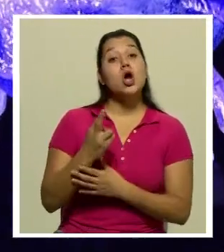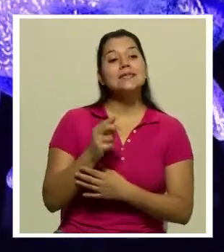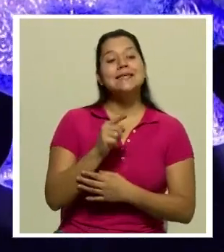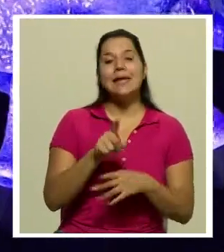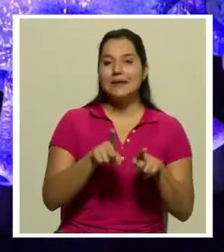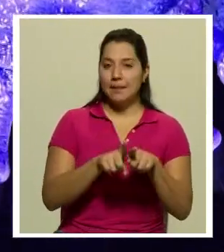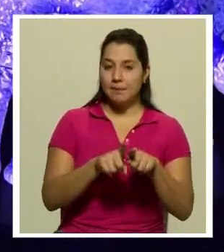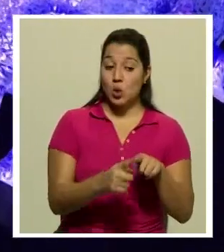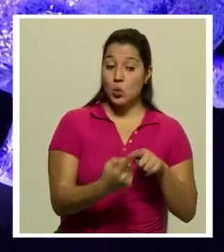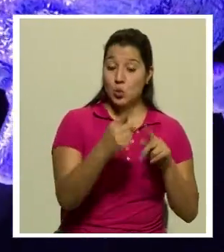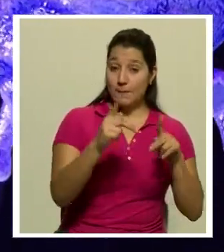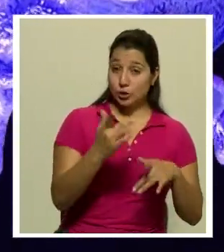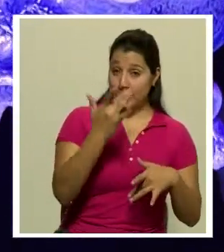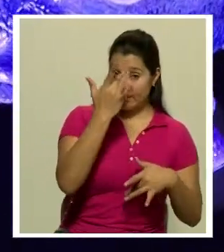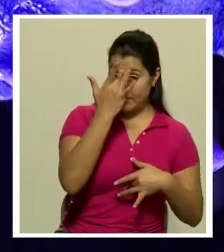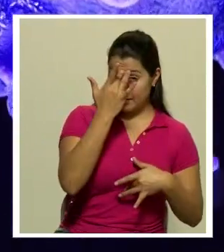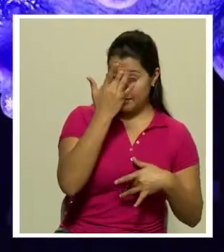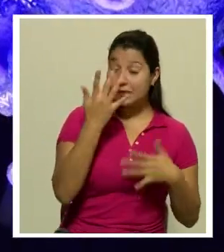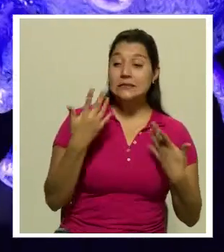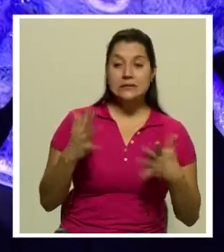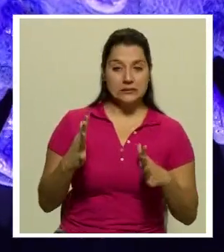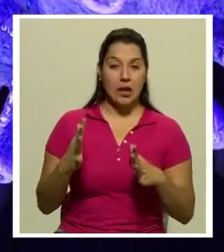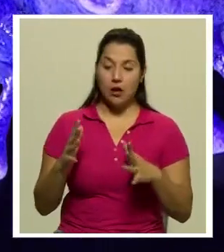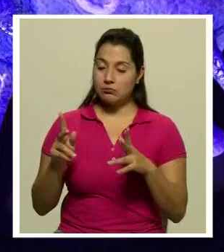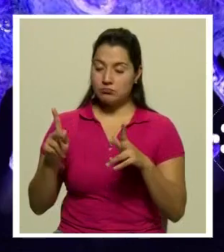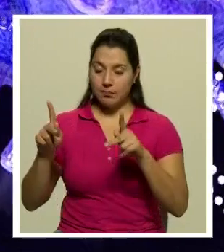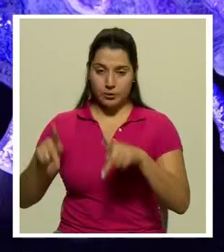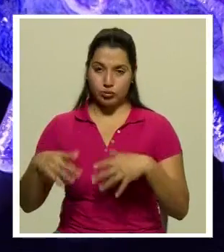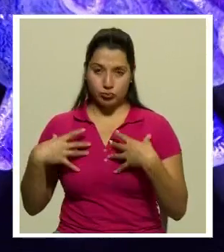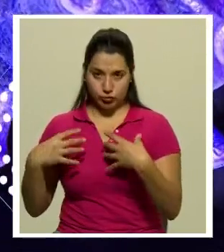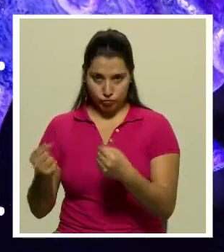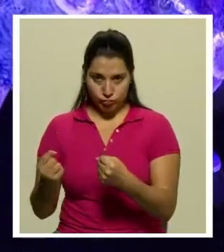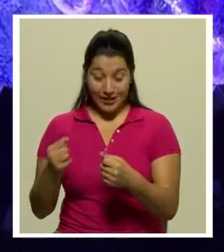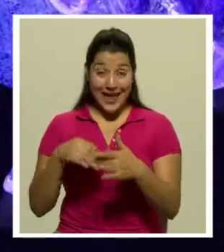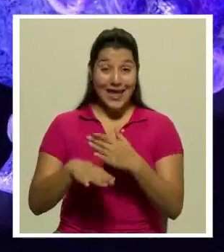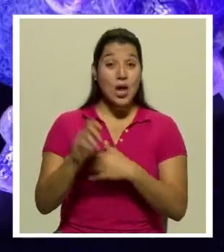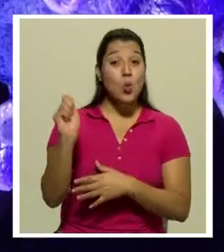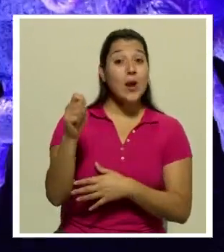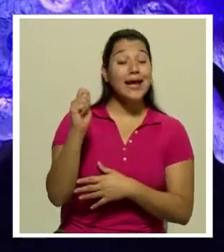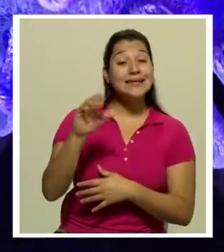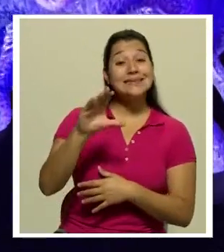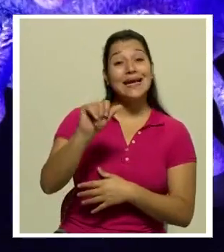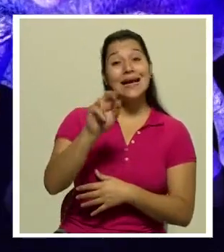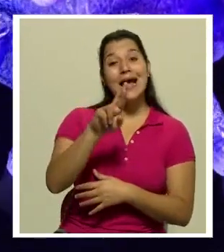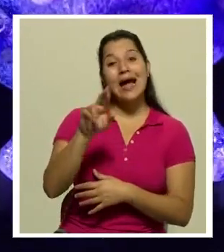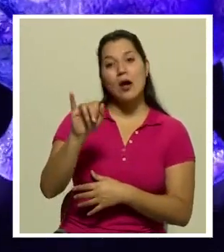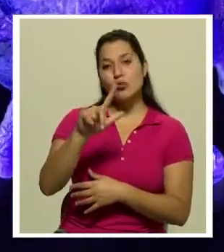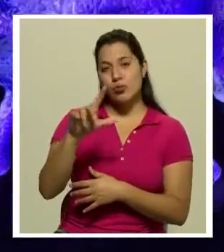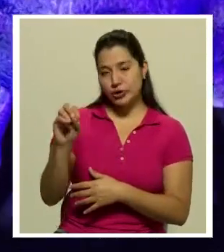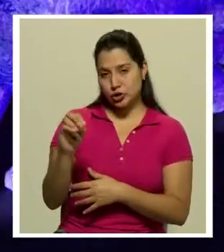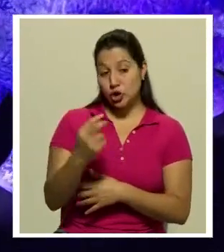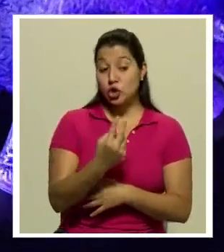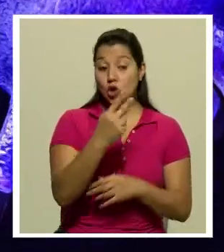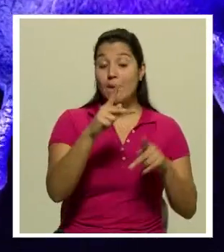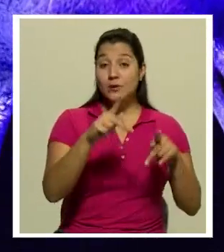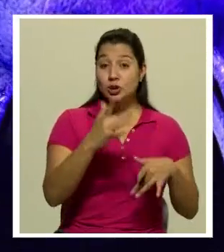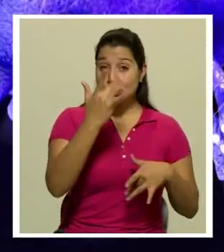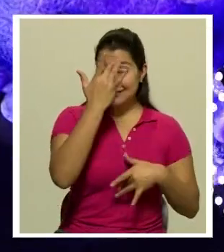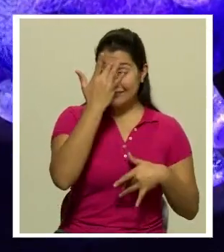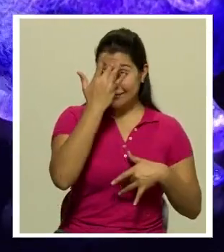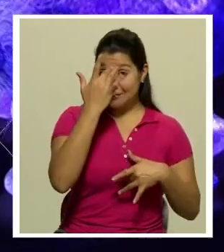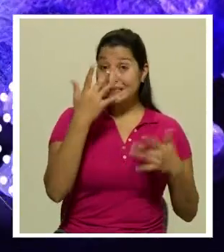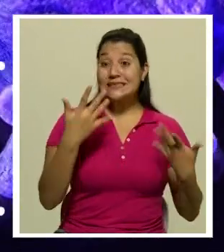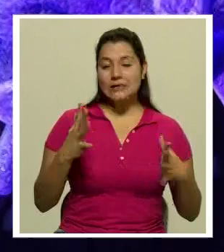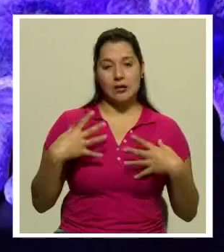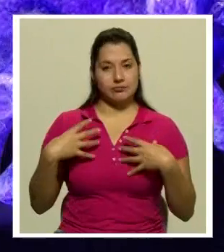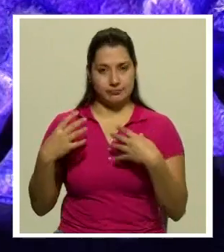caso positivo. Afortunadamente esta persona ya se recuperó. En Guanacaste, en Carrillo, de las 2 personas que se registraban